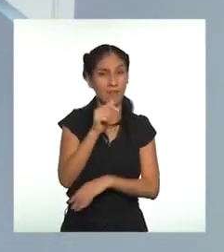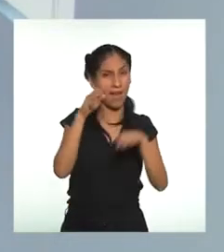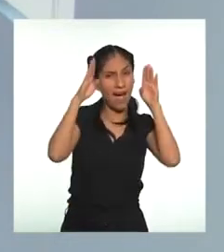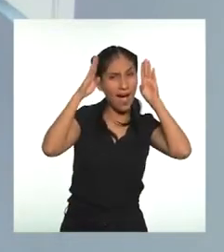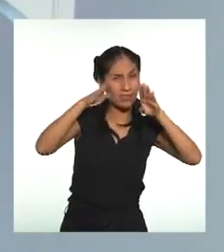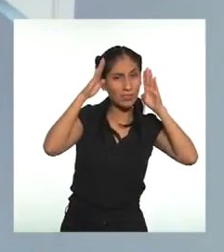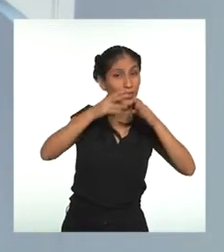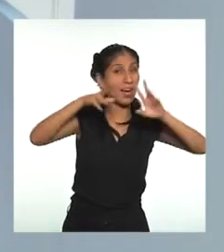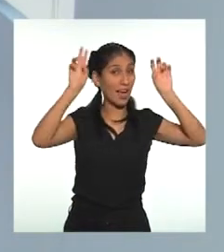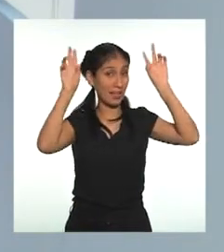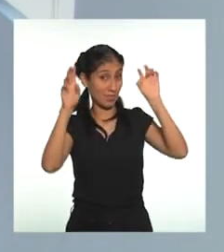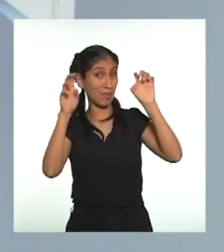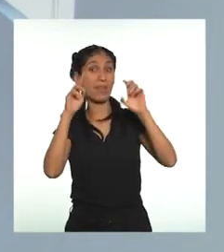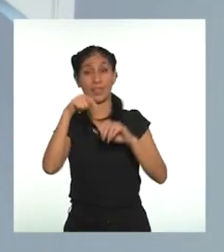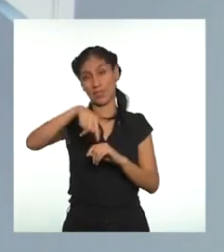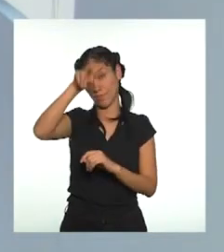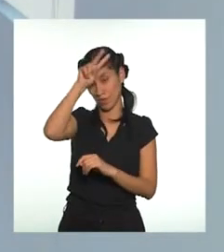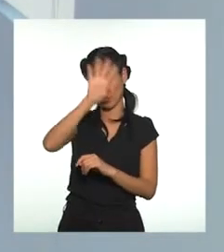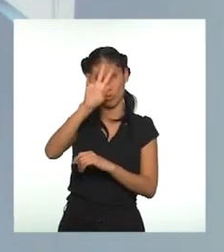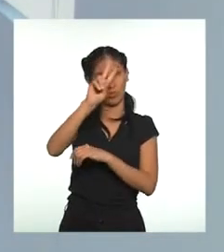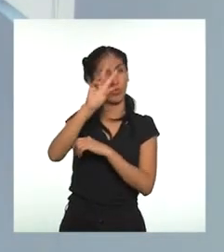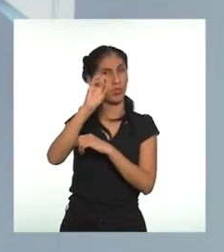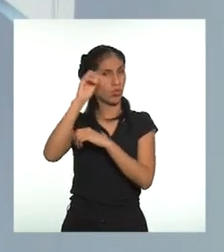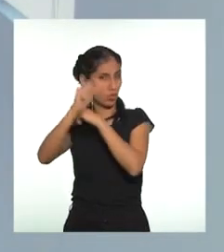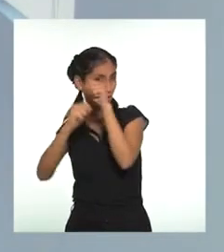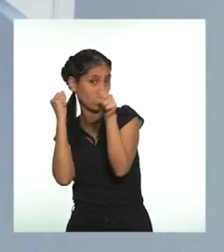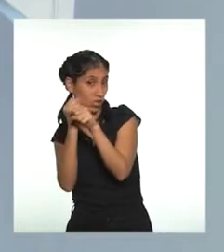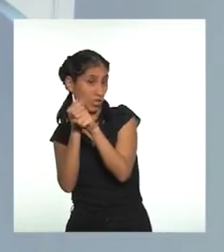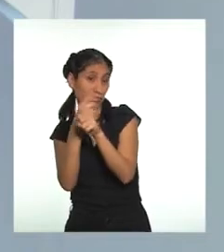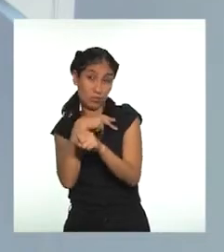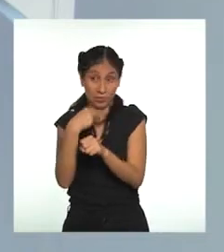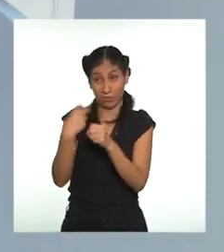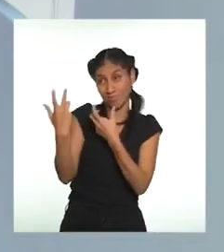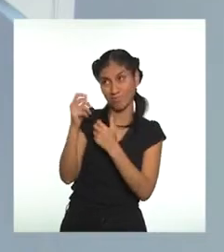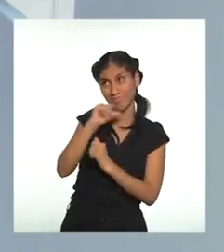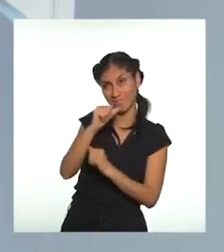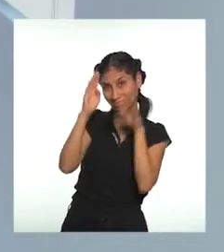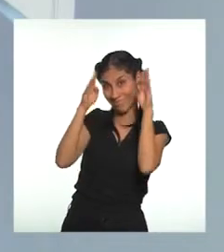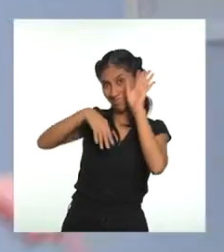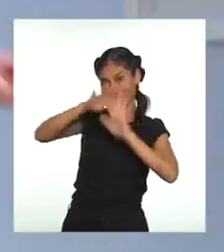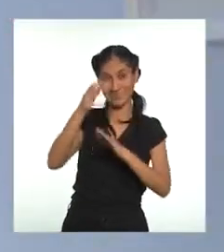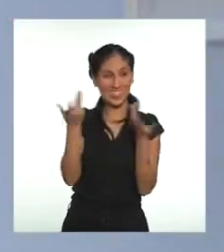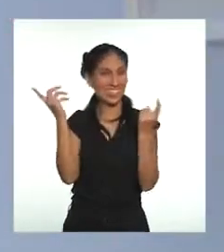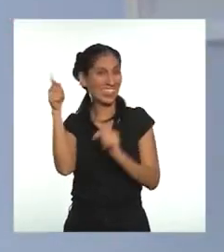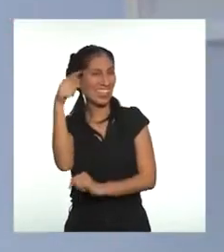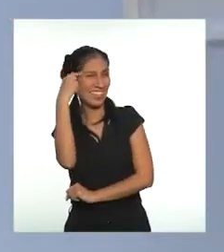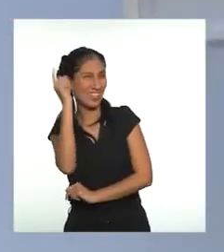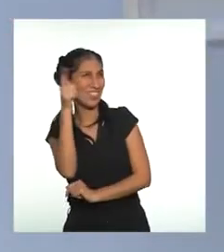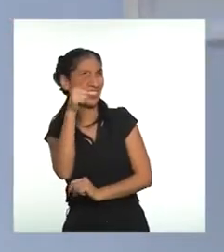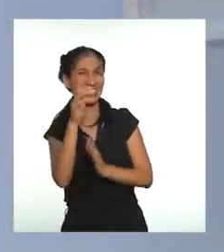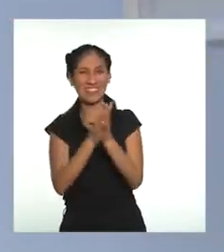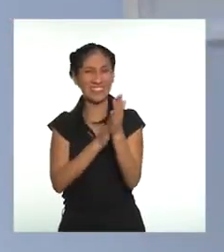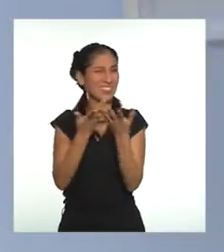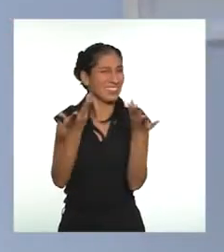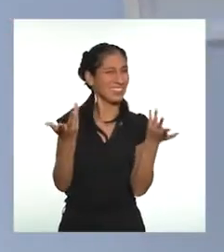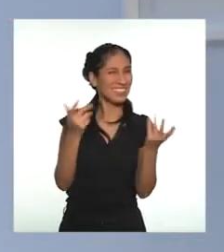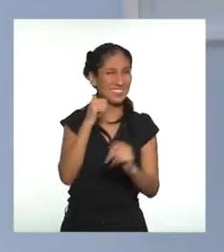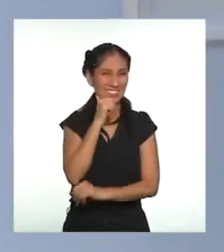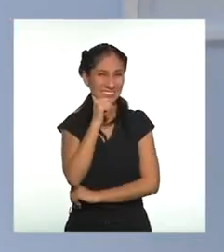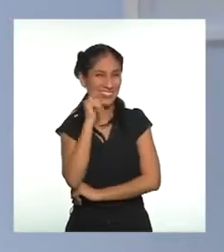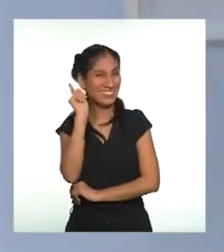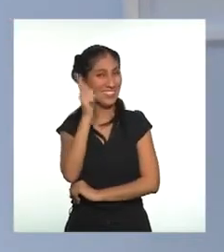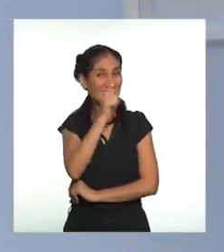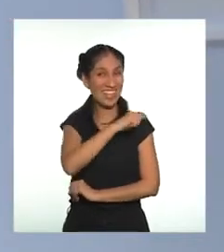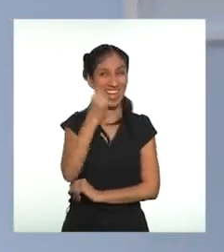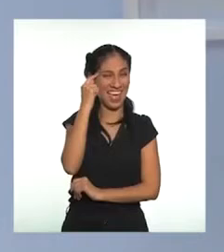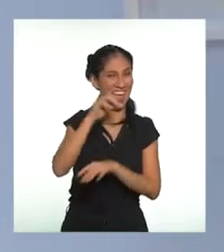prestando mucha importancia al tema del Bicentenario. Bueno, entre nosotras y nosotros al menos. Así que